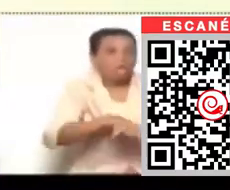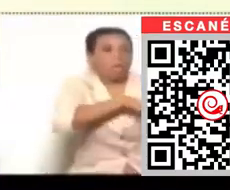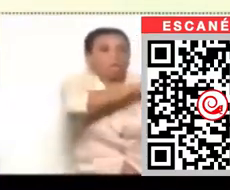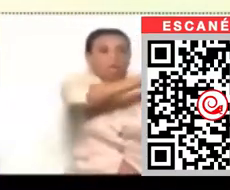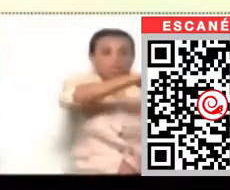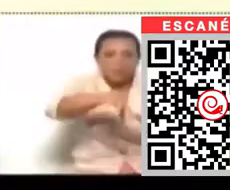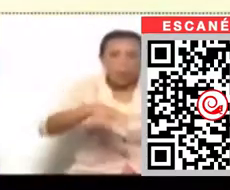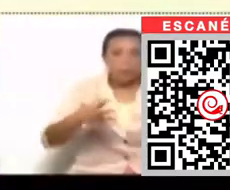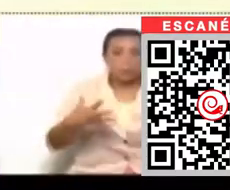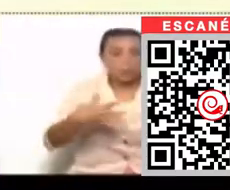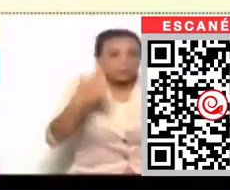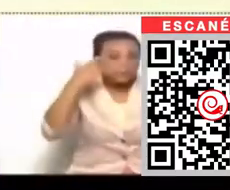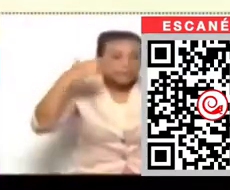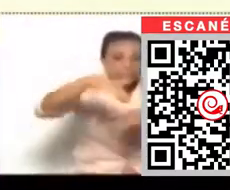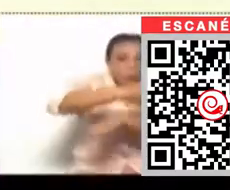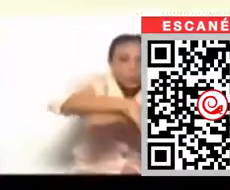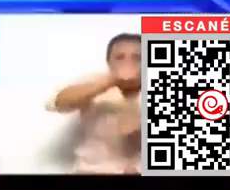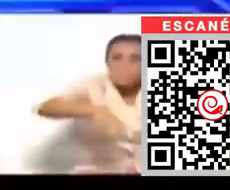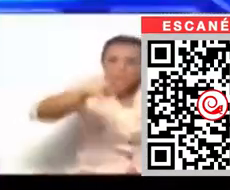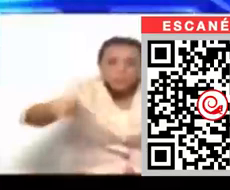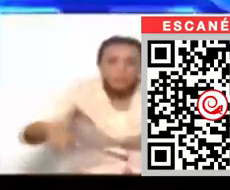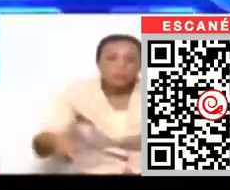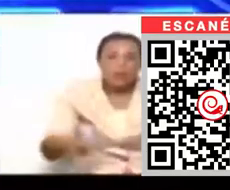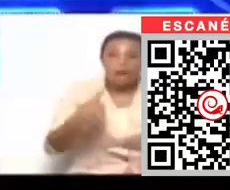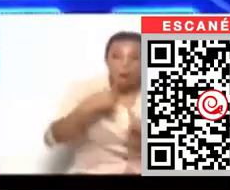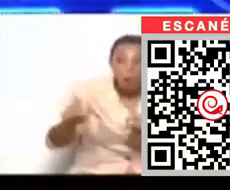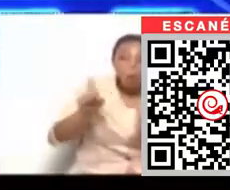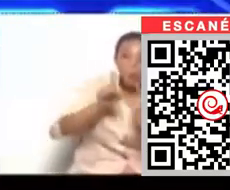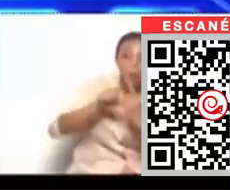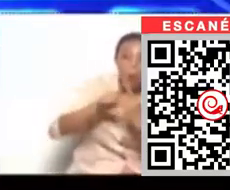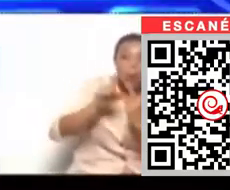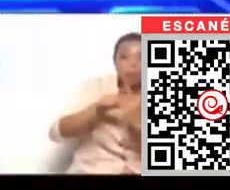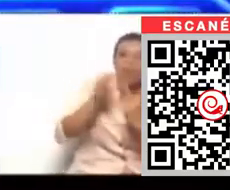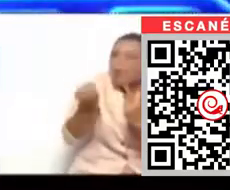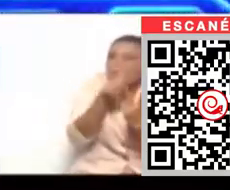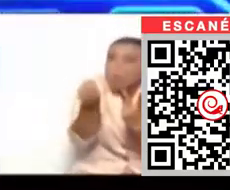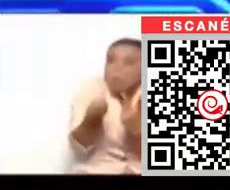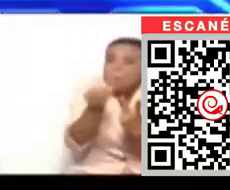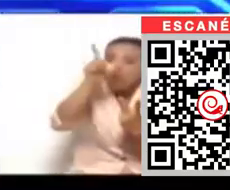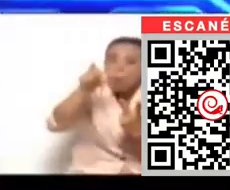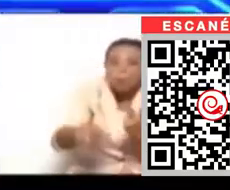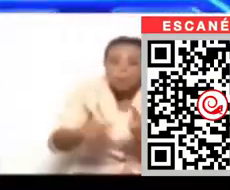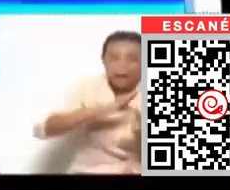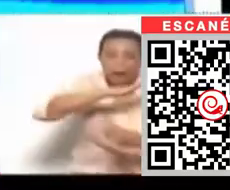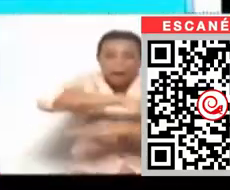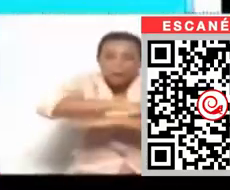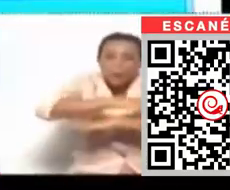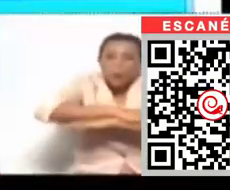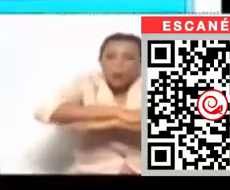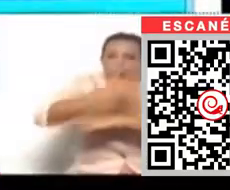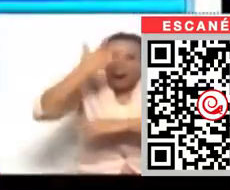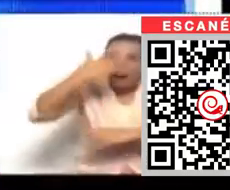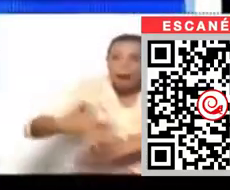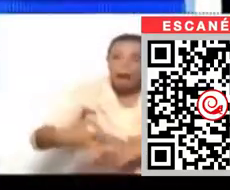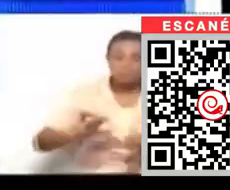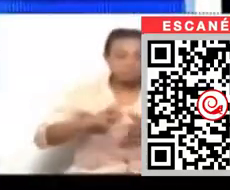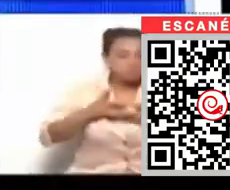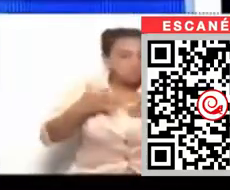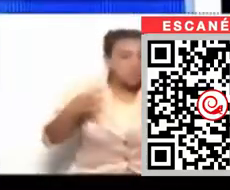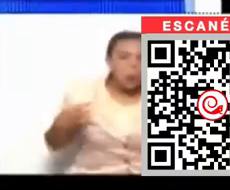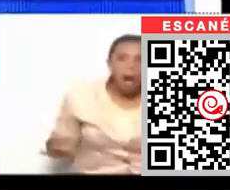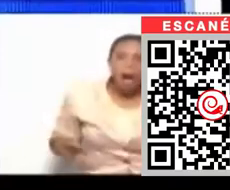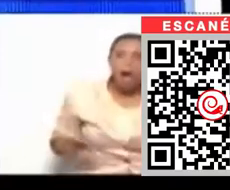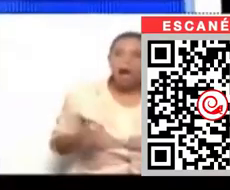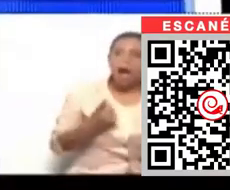que generen conmoción en las sociedades. Y la otra línea es cómo actuar de manera más global, cómo